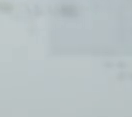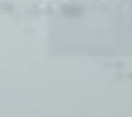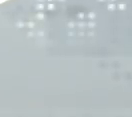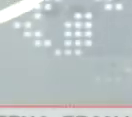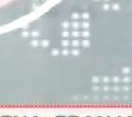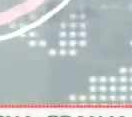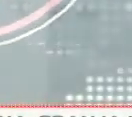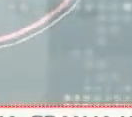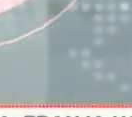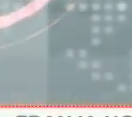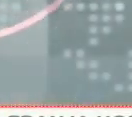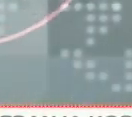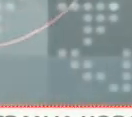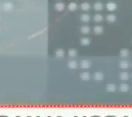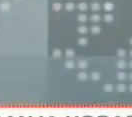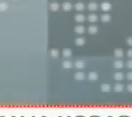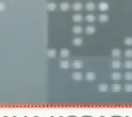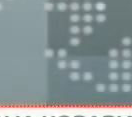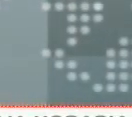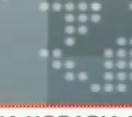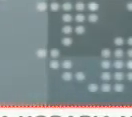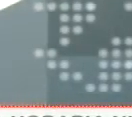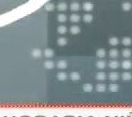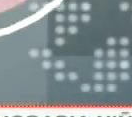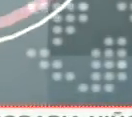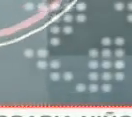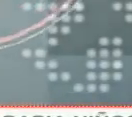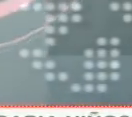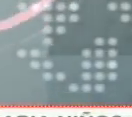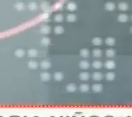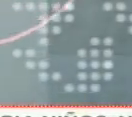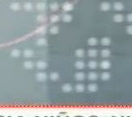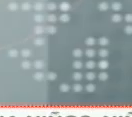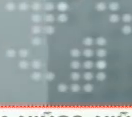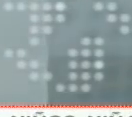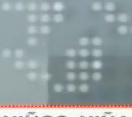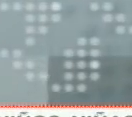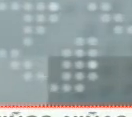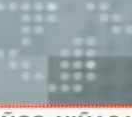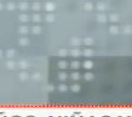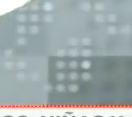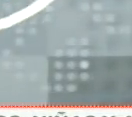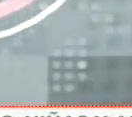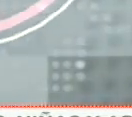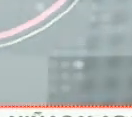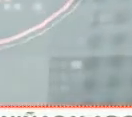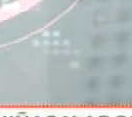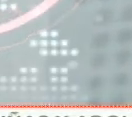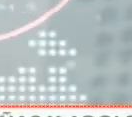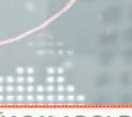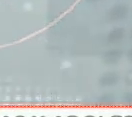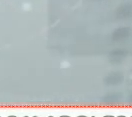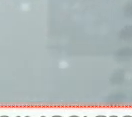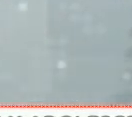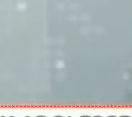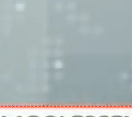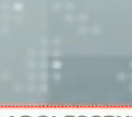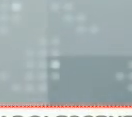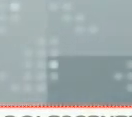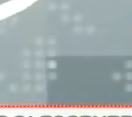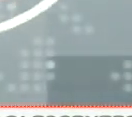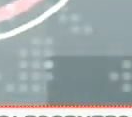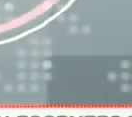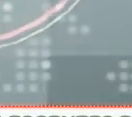una línea exponencial donde los casos crecen y crecen todos los días sin ningún tipo de control, puedan significar